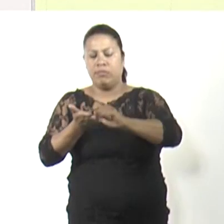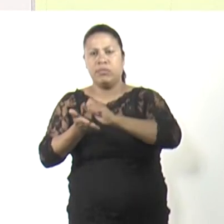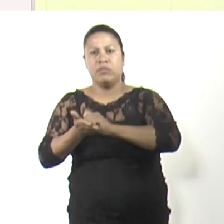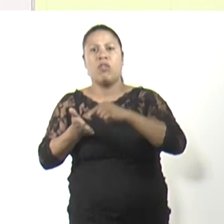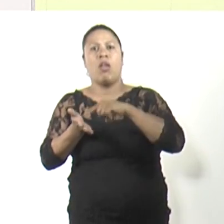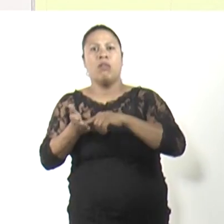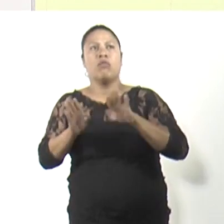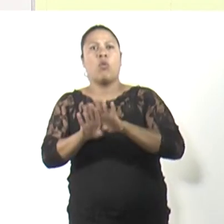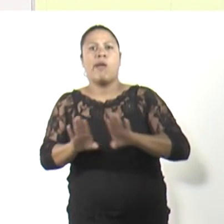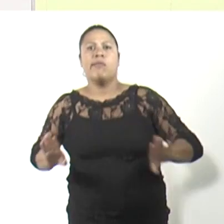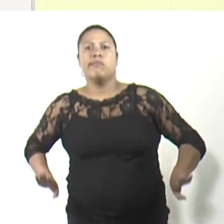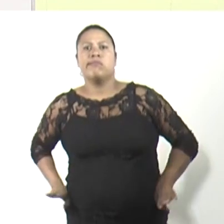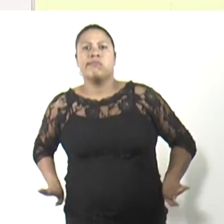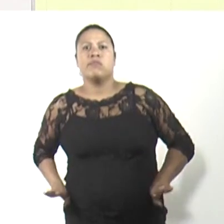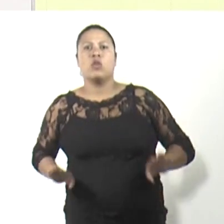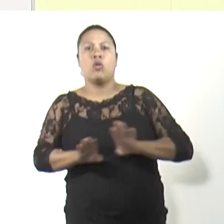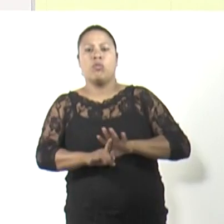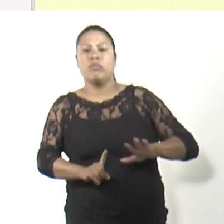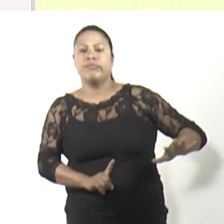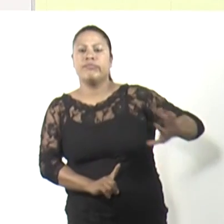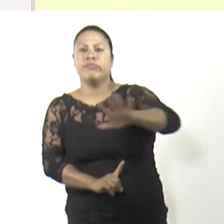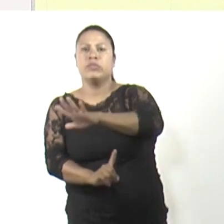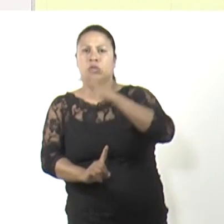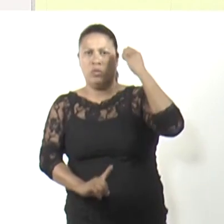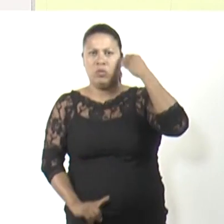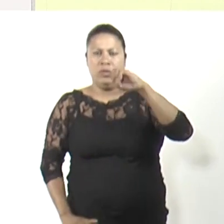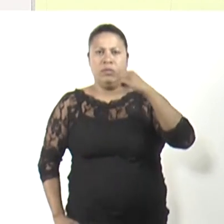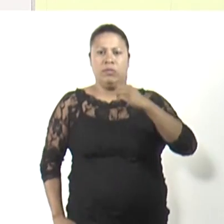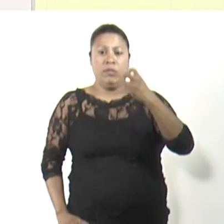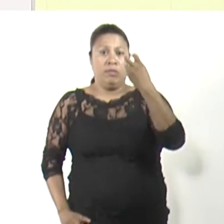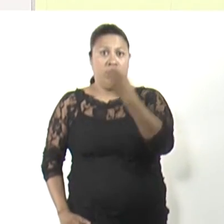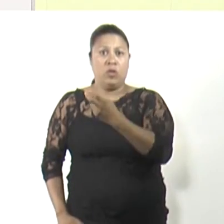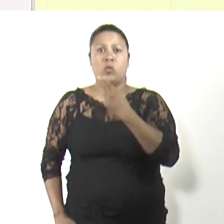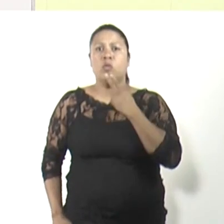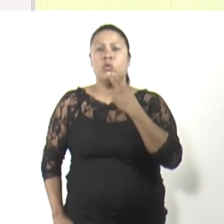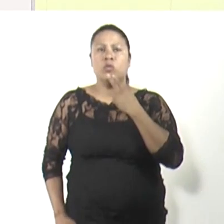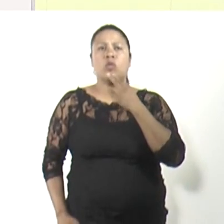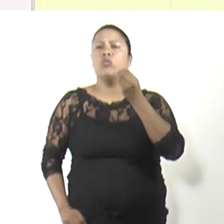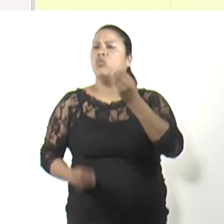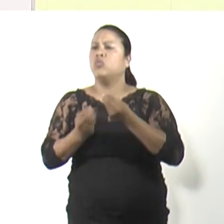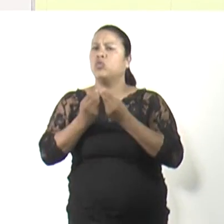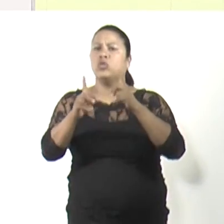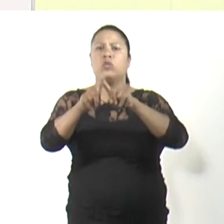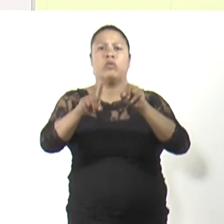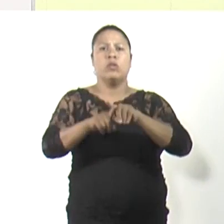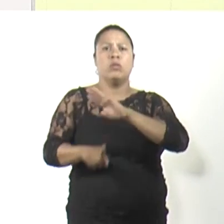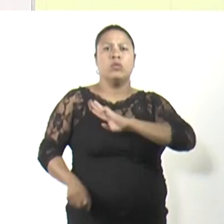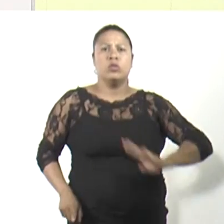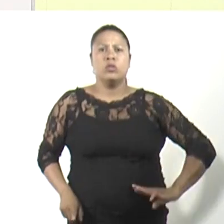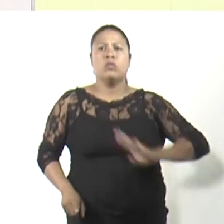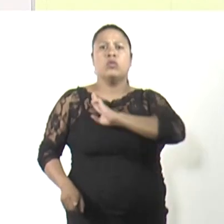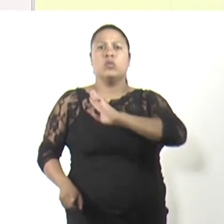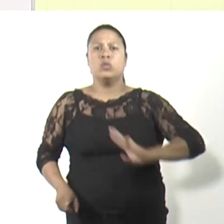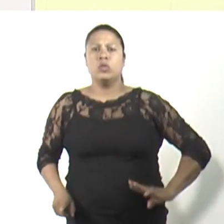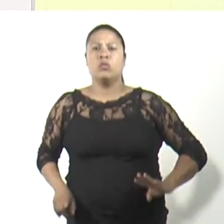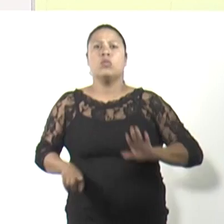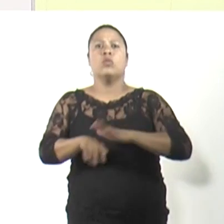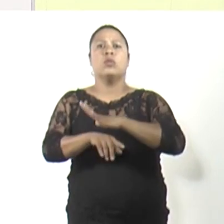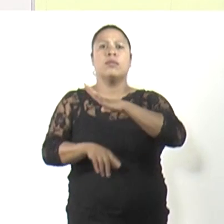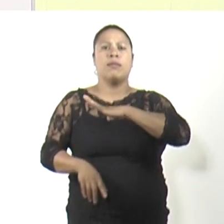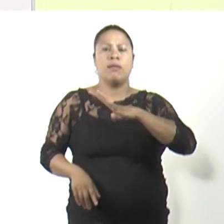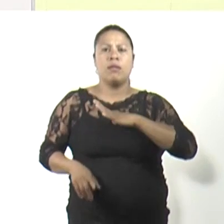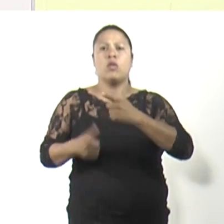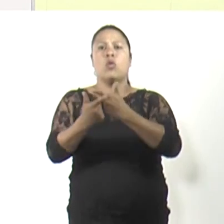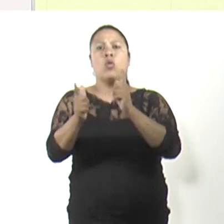de hecho, como oaxaqueños, que funcionan muchos municipios porque existen